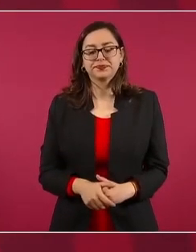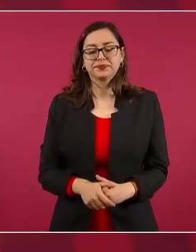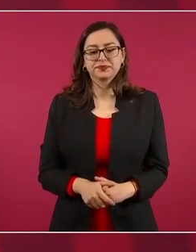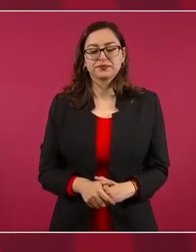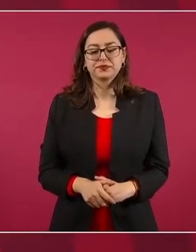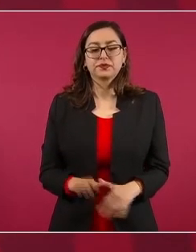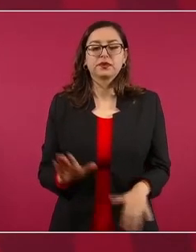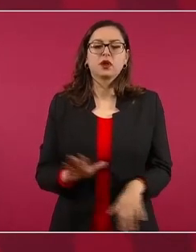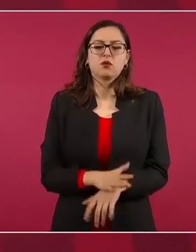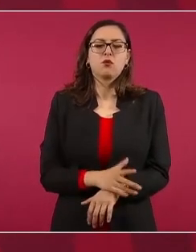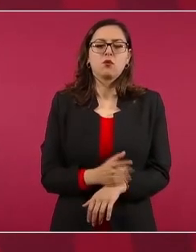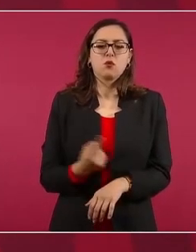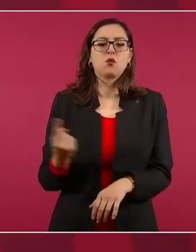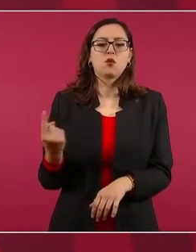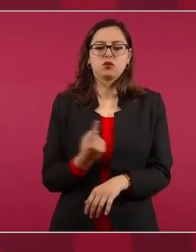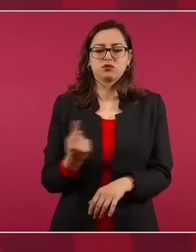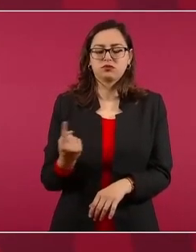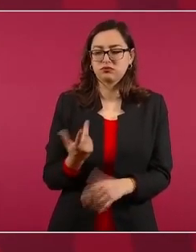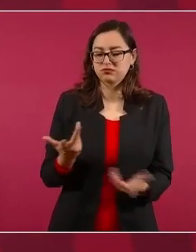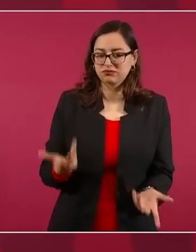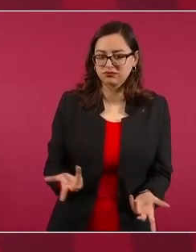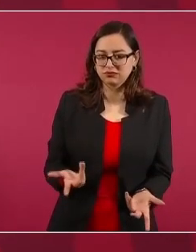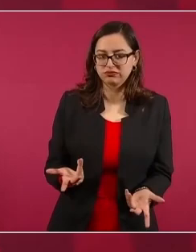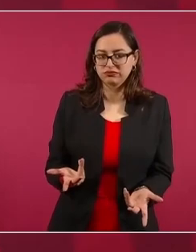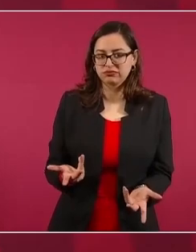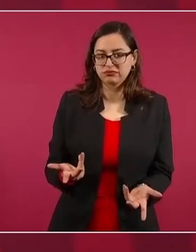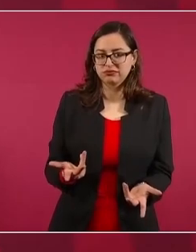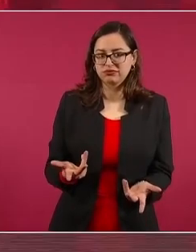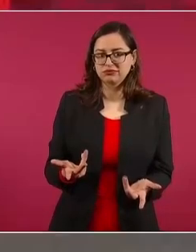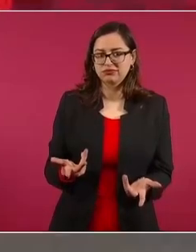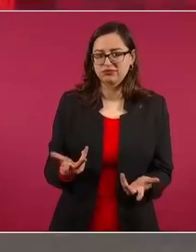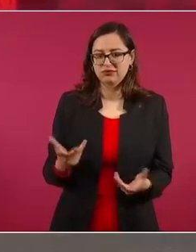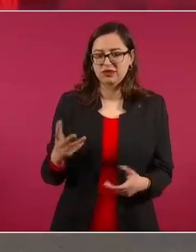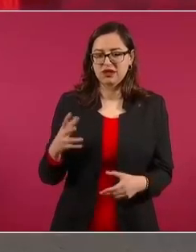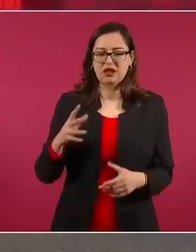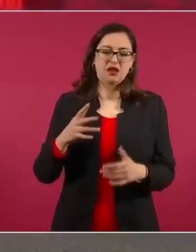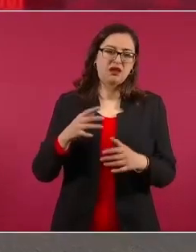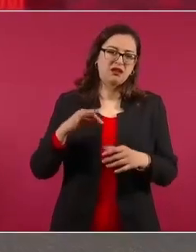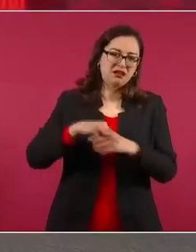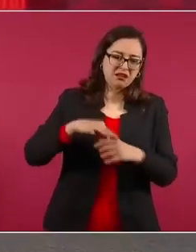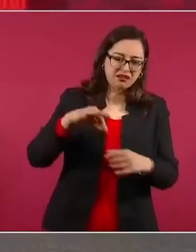no convenía un conflicto postelectoral.